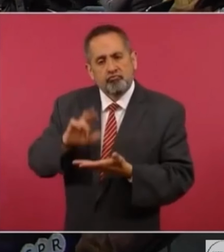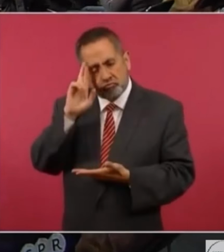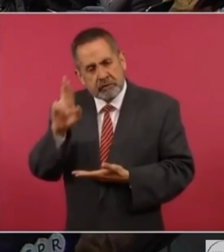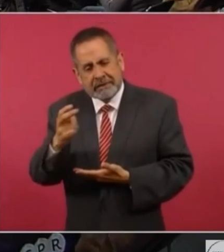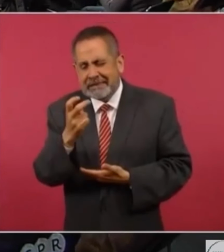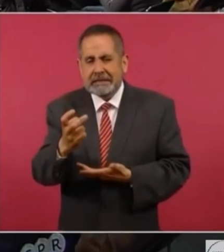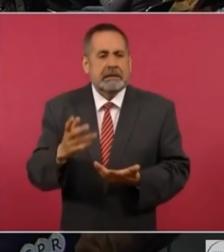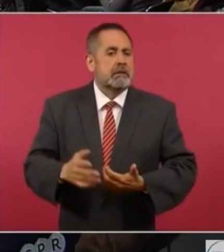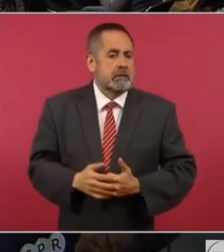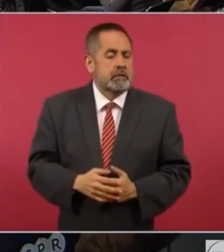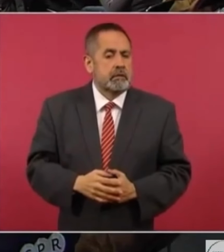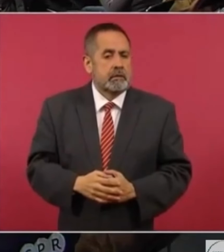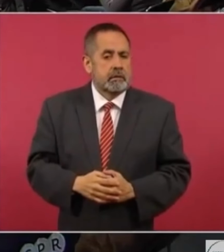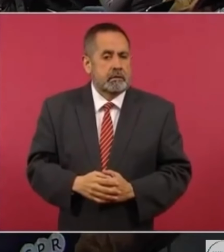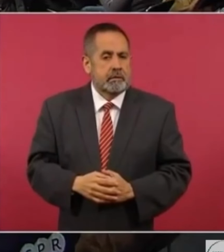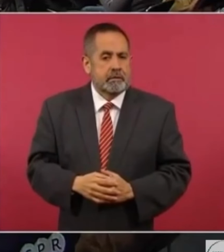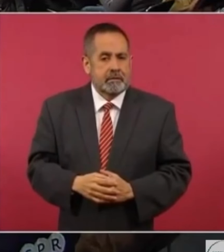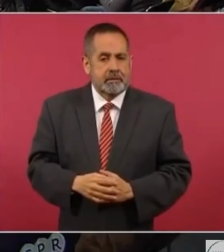para